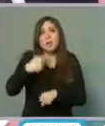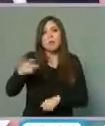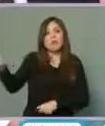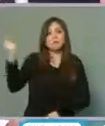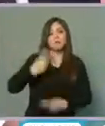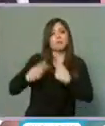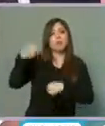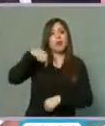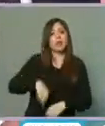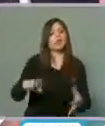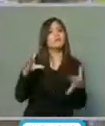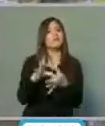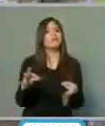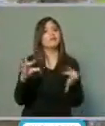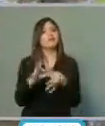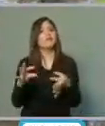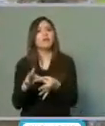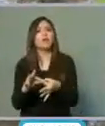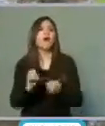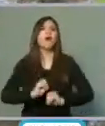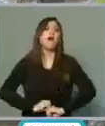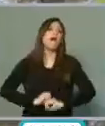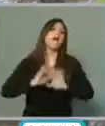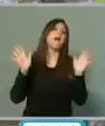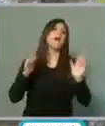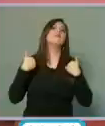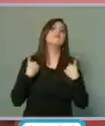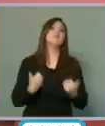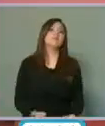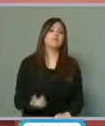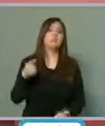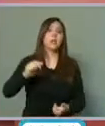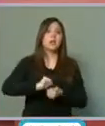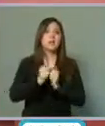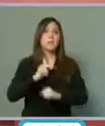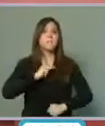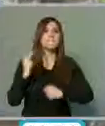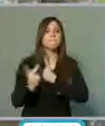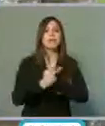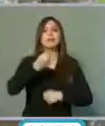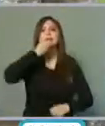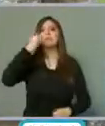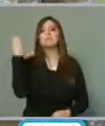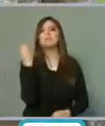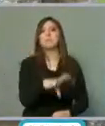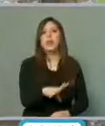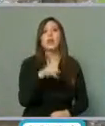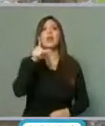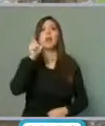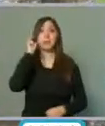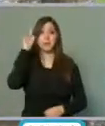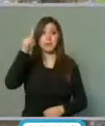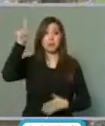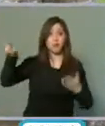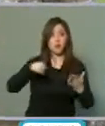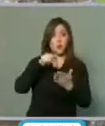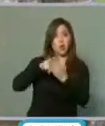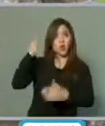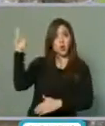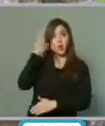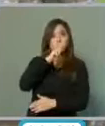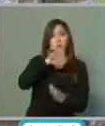está viendo se dio cuenta que es un lugar maravilloso, que es un país increíble, y yo creo que justo el haberse llevado ahí el Mundial también le dio a todos